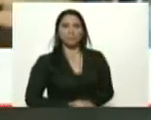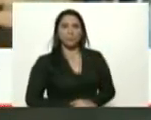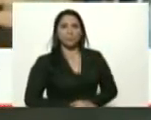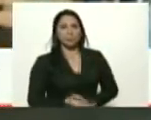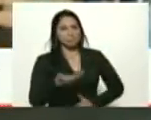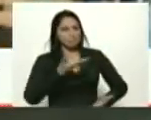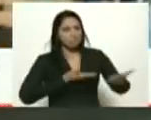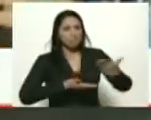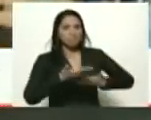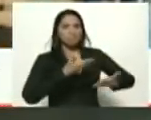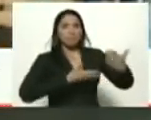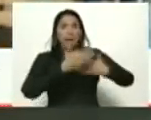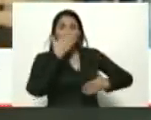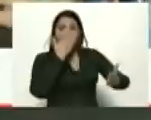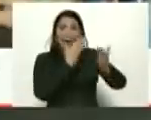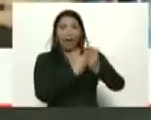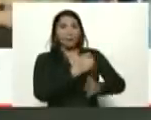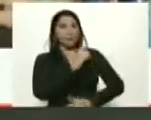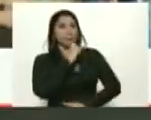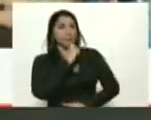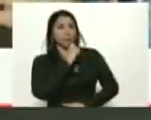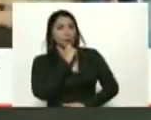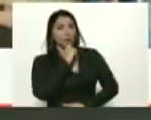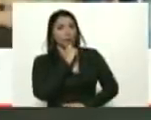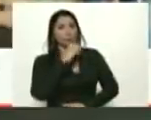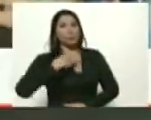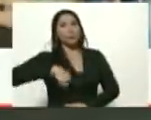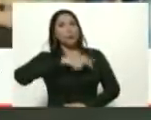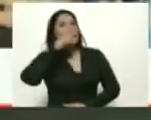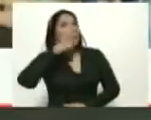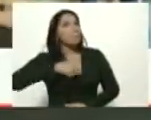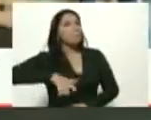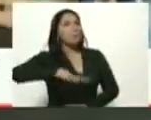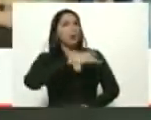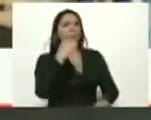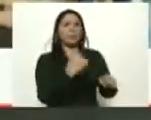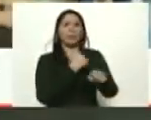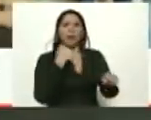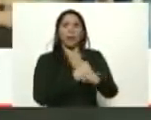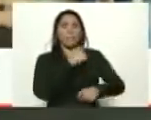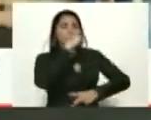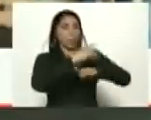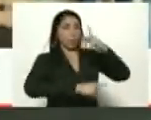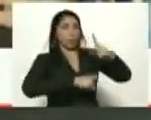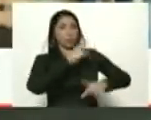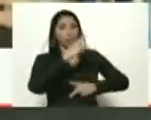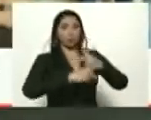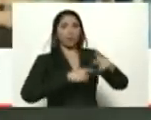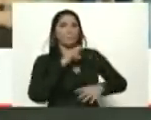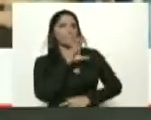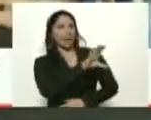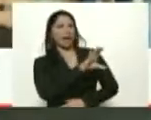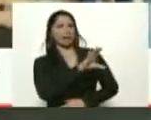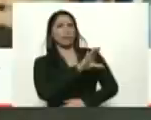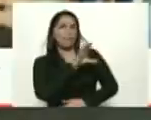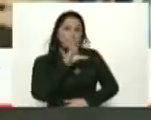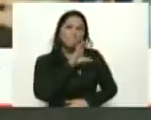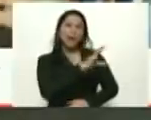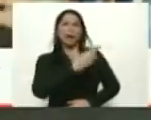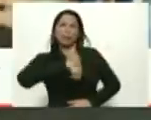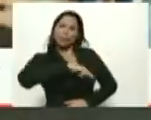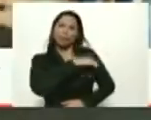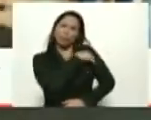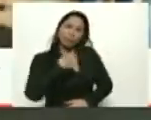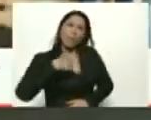solidaridad. Ante las situaciones adversas, nuestro pueblo trabajando para producir por una patria, por la patria que todos queremos,